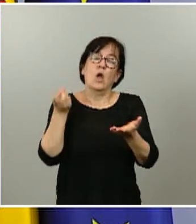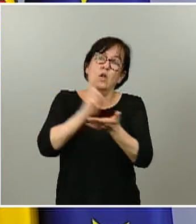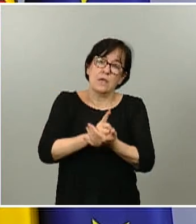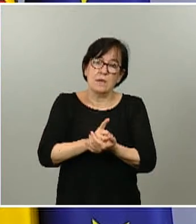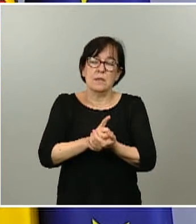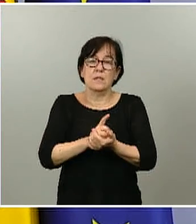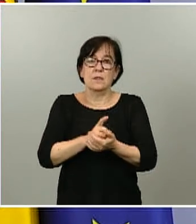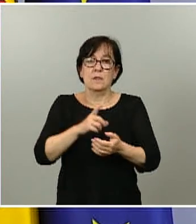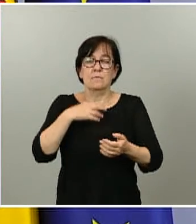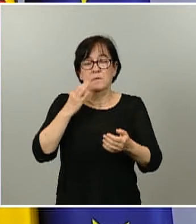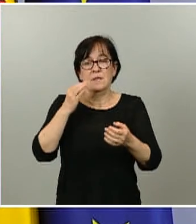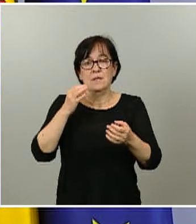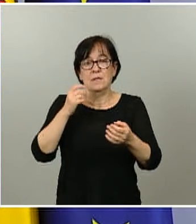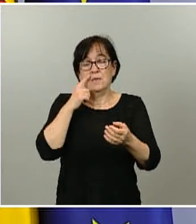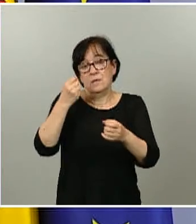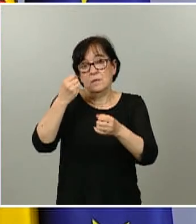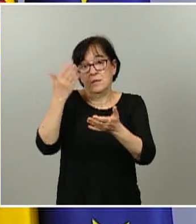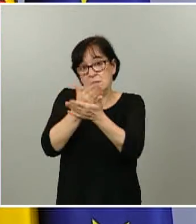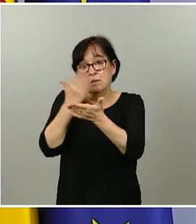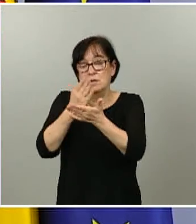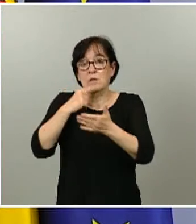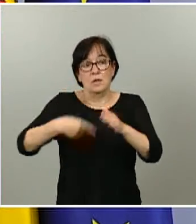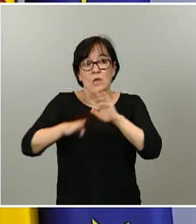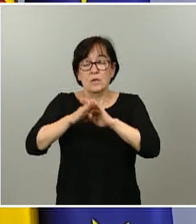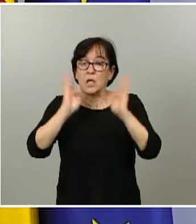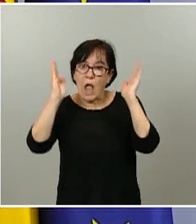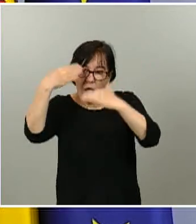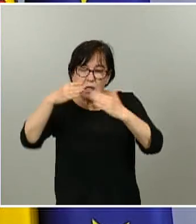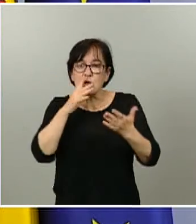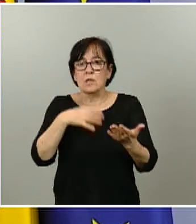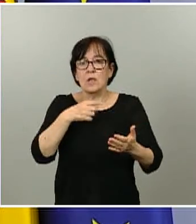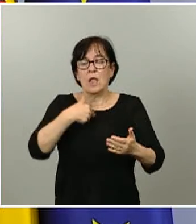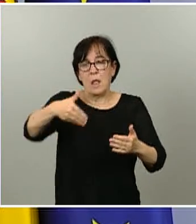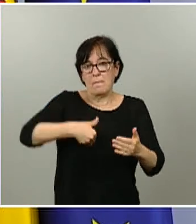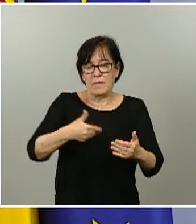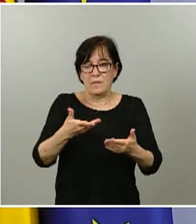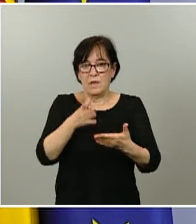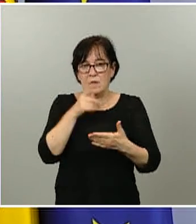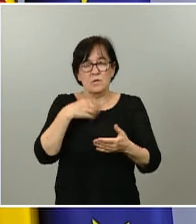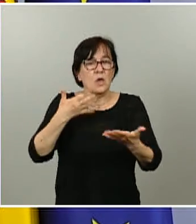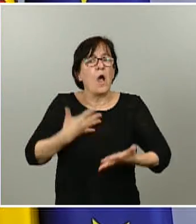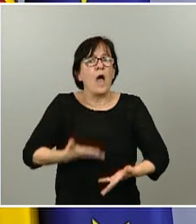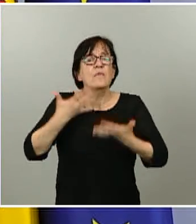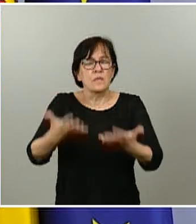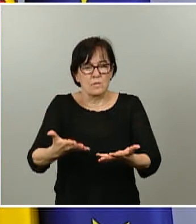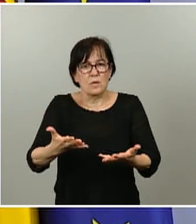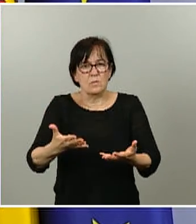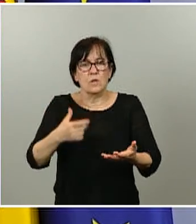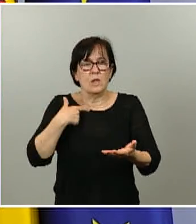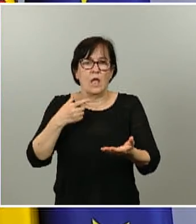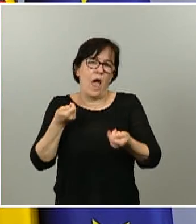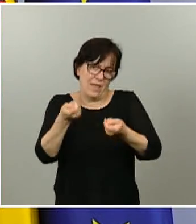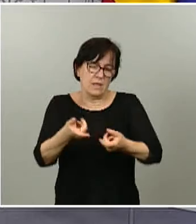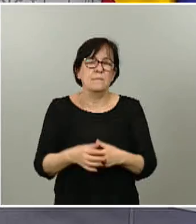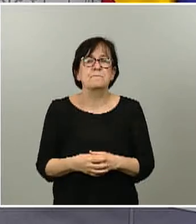esas actividades lectivas y, naturalmente, lo seguiremos con atención y también en lo que se nos pida ayuda estaremos dispuestos a proporcionarla. Pues